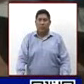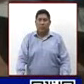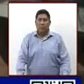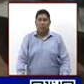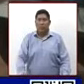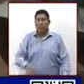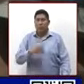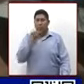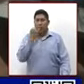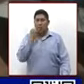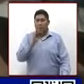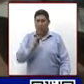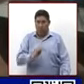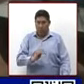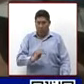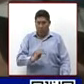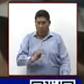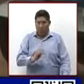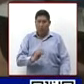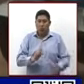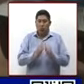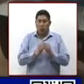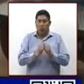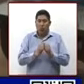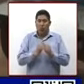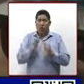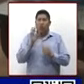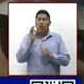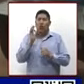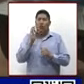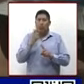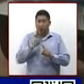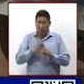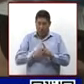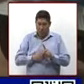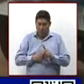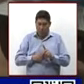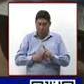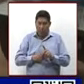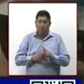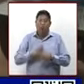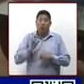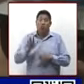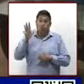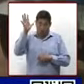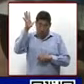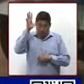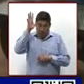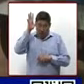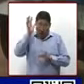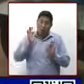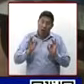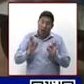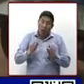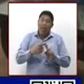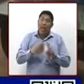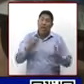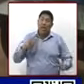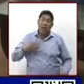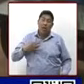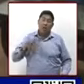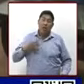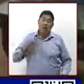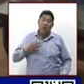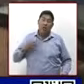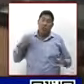La menor convivió con el agresor 7 meses. El padre biológico llegó desde el trópico de Cochabamba. Ahora toda la familia